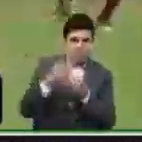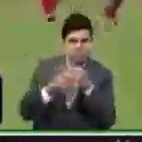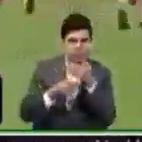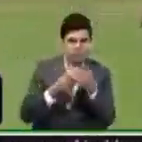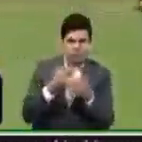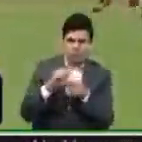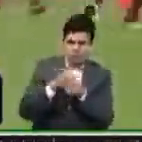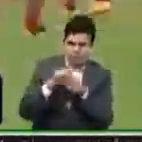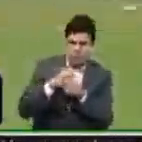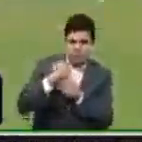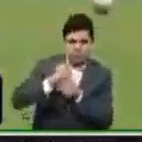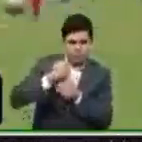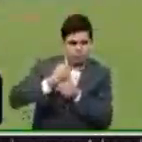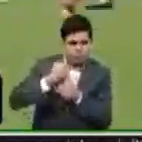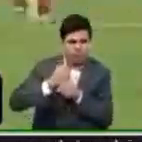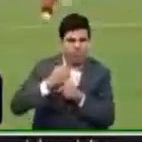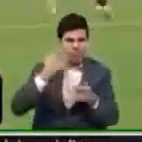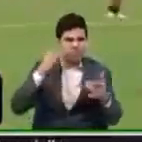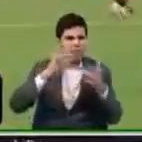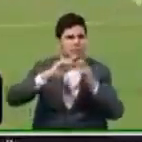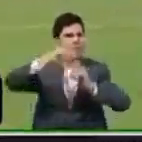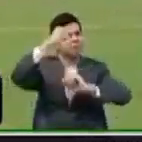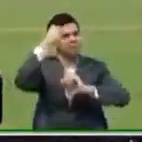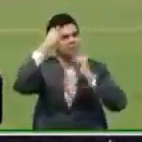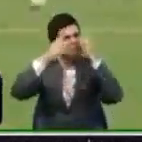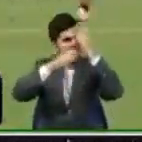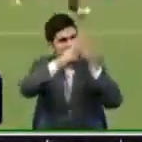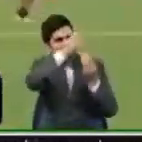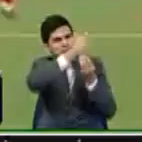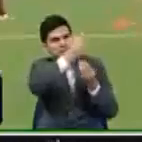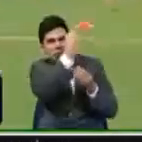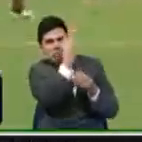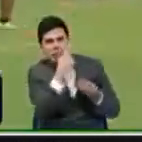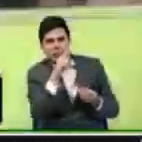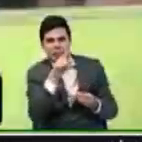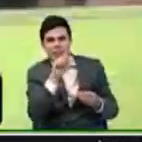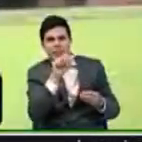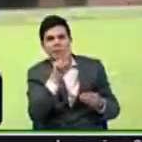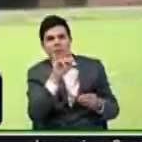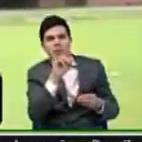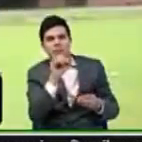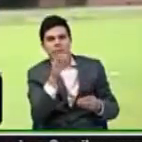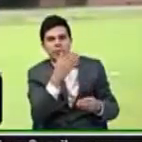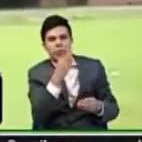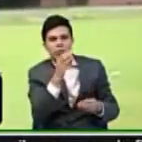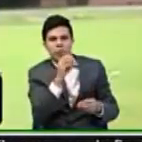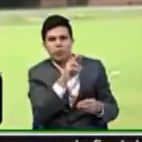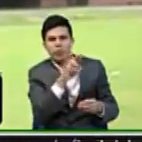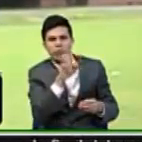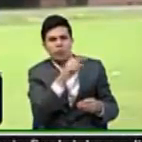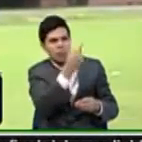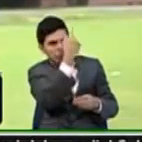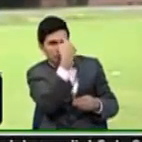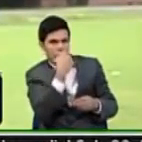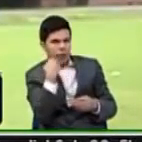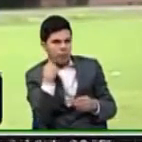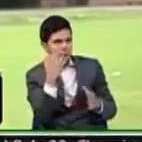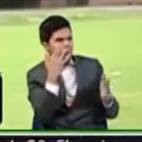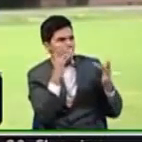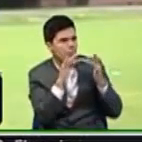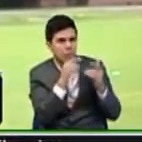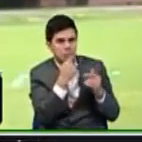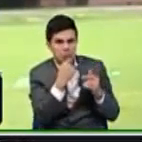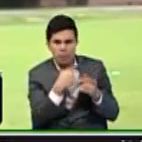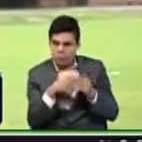han venido adaptándose a la filosofía de trabajo del técnico Flavio Torres. Nos ha inculcado primero que todo la